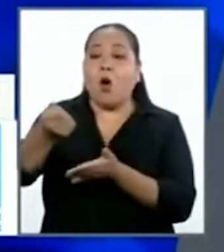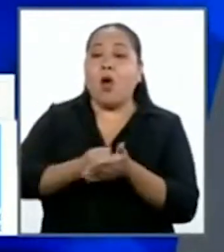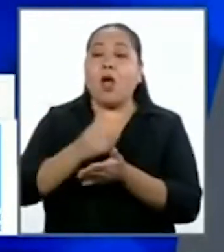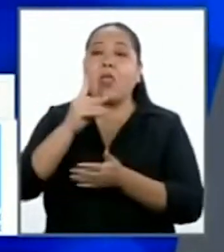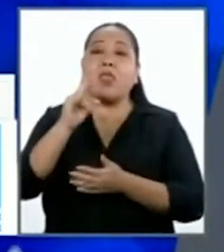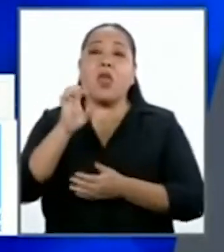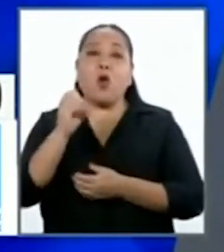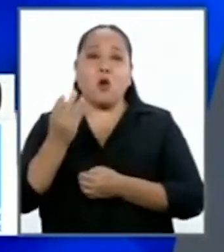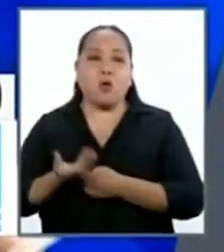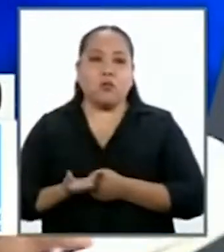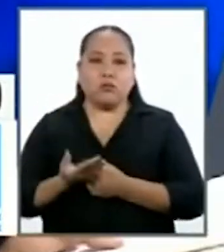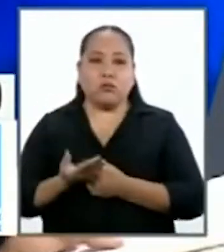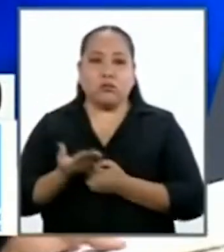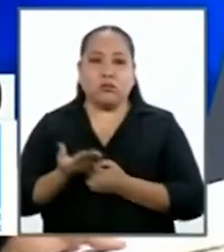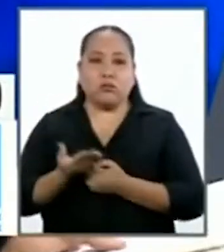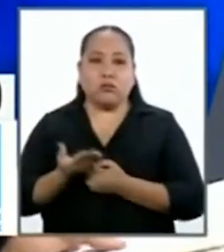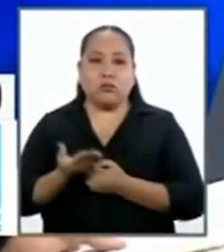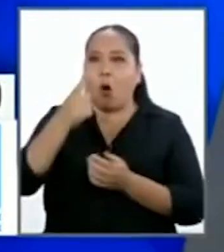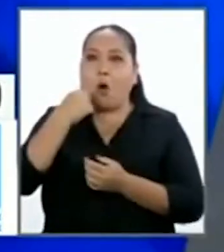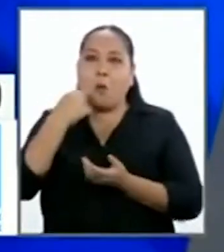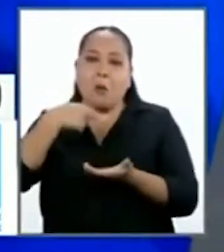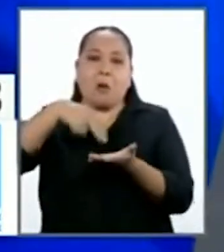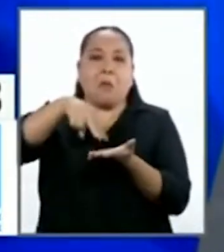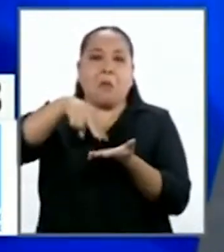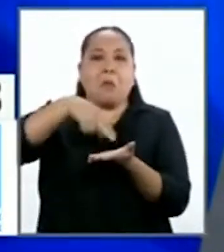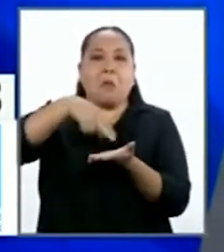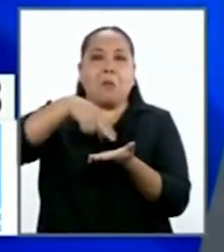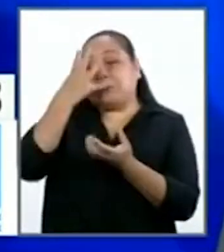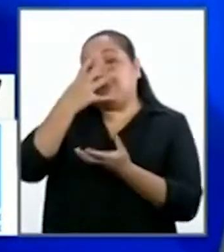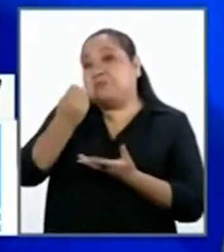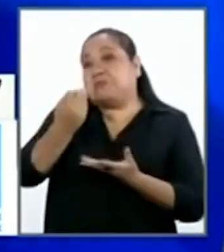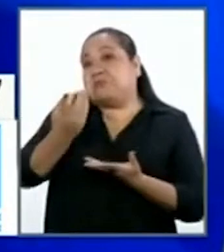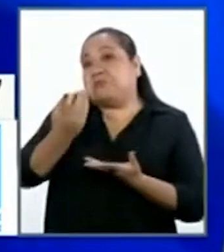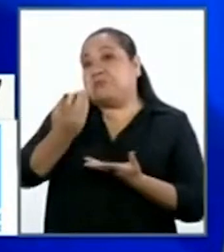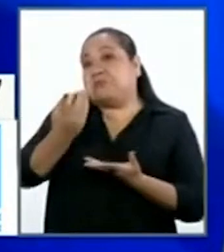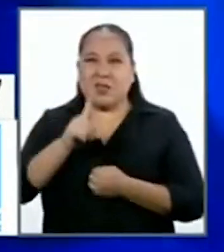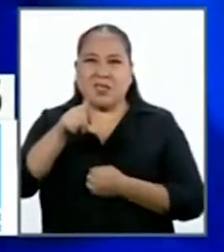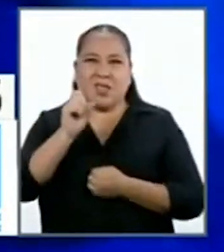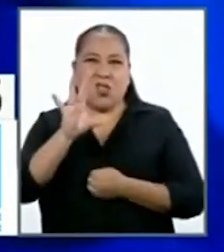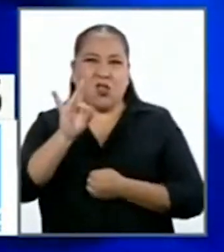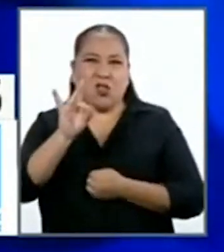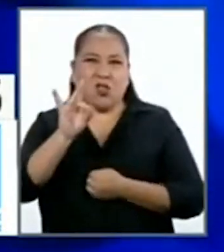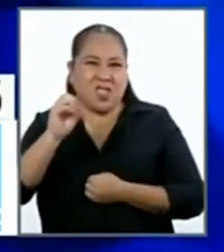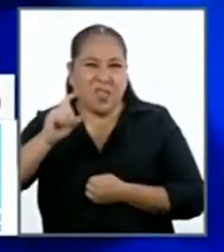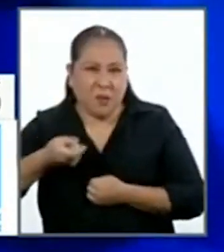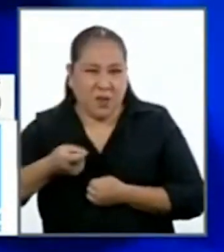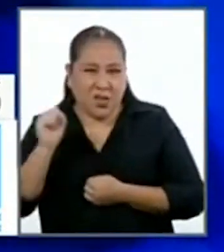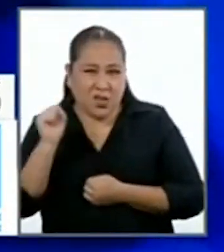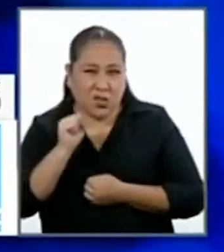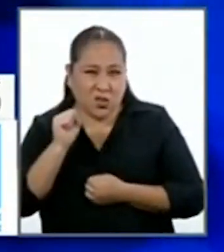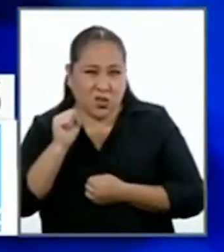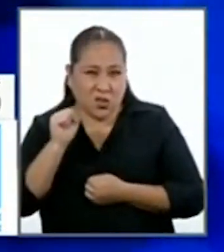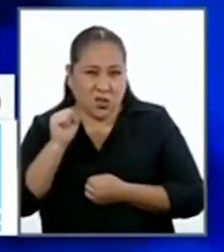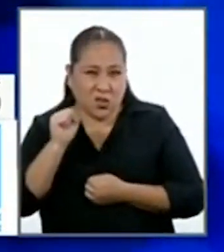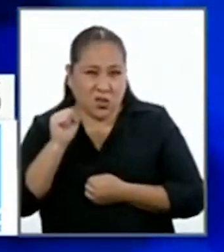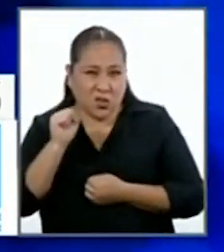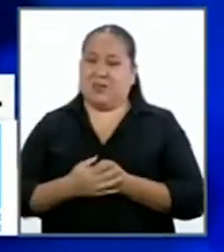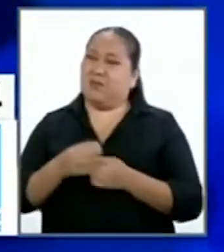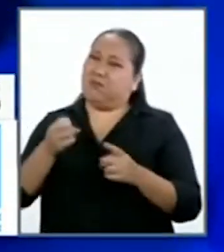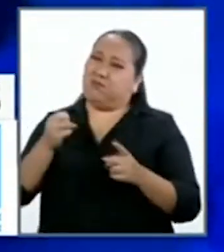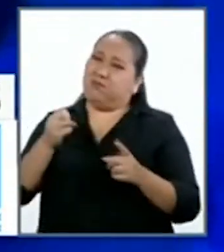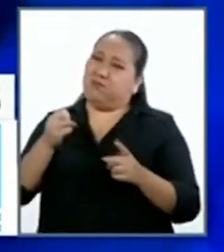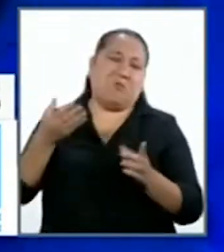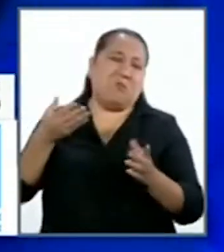a un señor que baila no se baila bien no 180 mil soles es una cachetada a la pobreza al perú